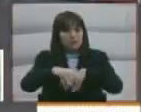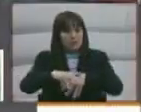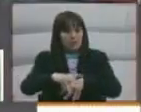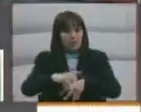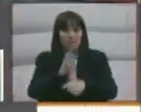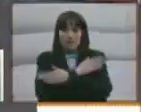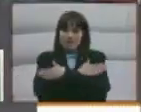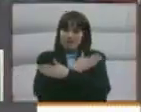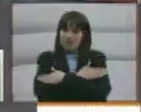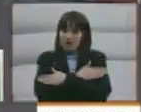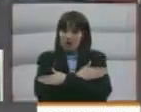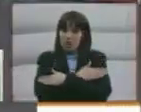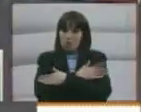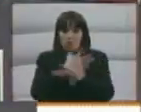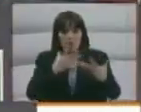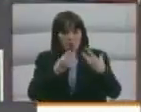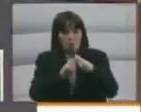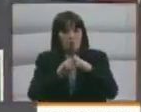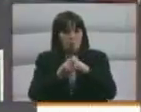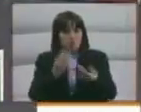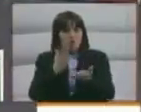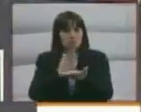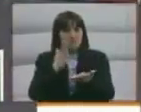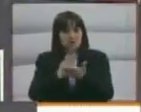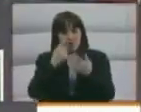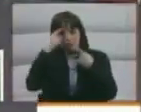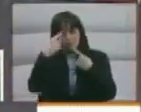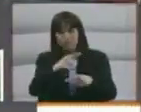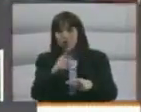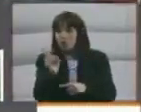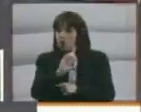a estos campesinos y a muchos otros,